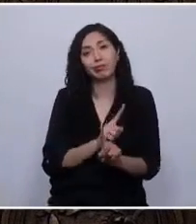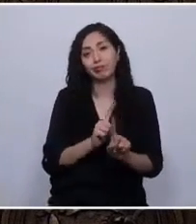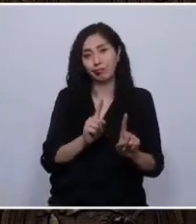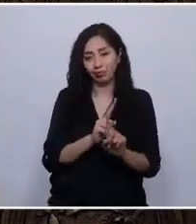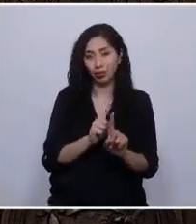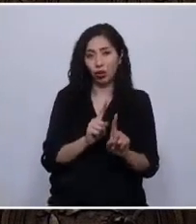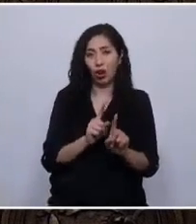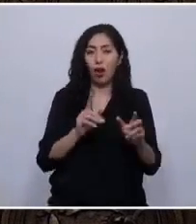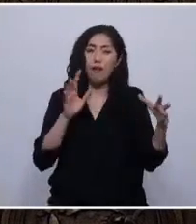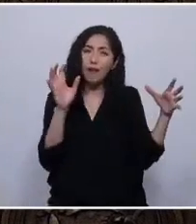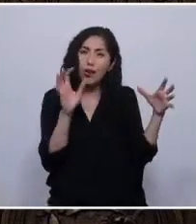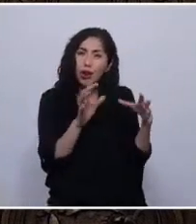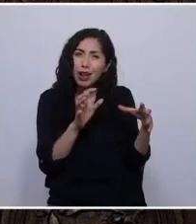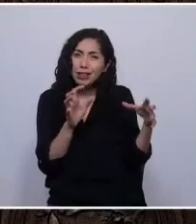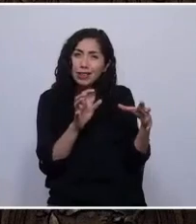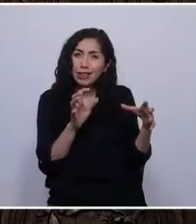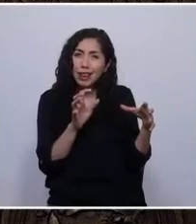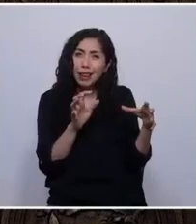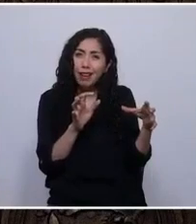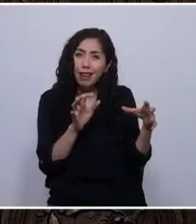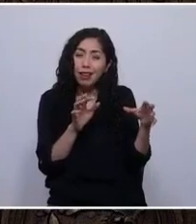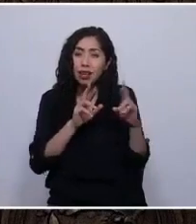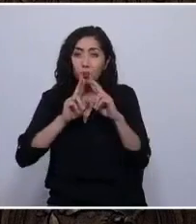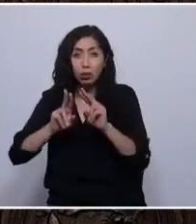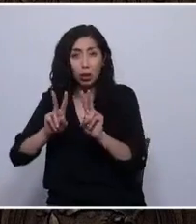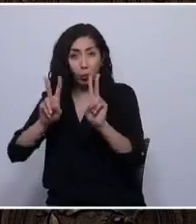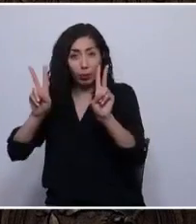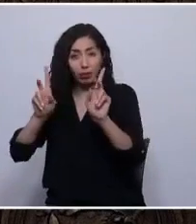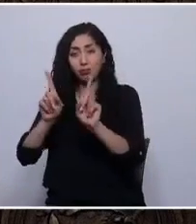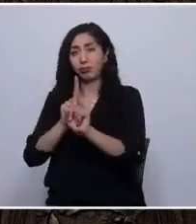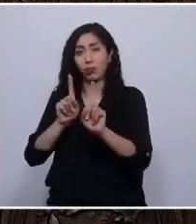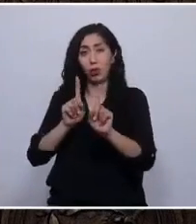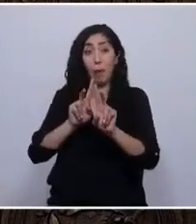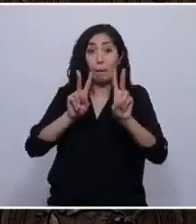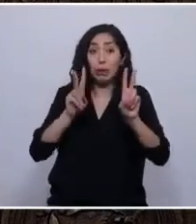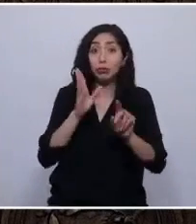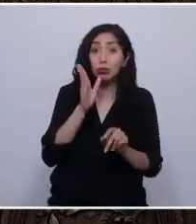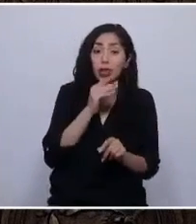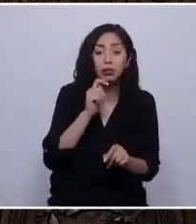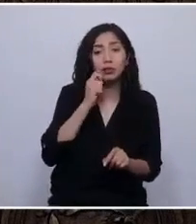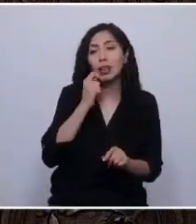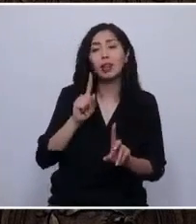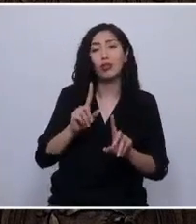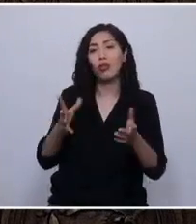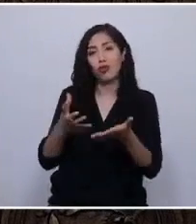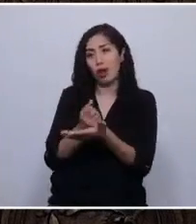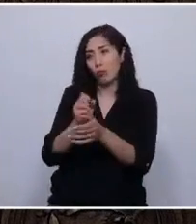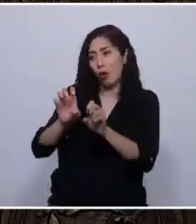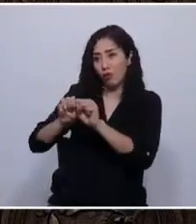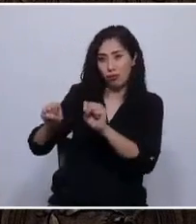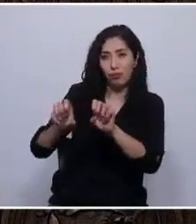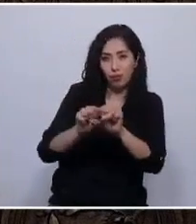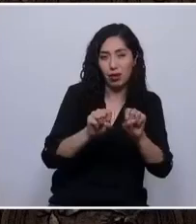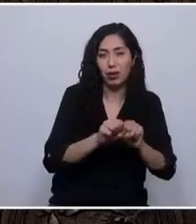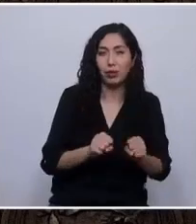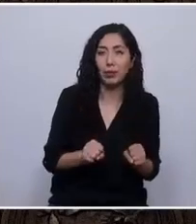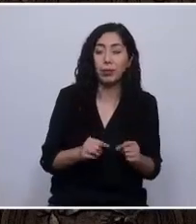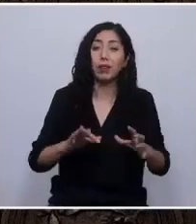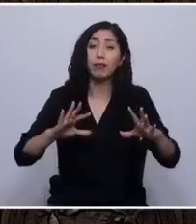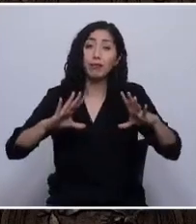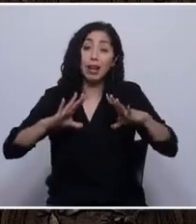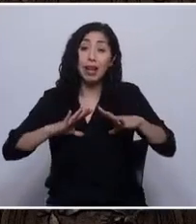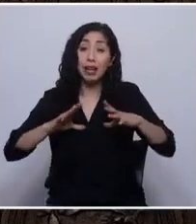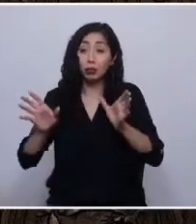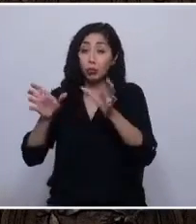La violencia no trae paz, y sin paz no lograremos la necesaria reconciliación. Felizmente, esos extremos